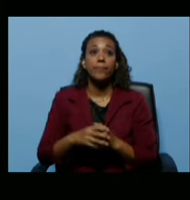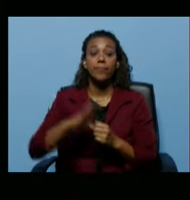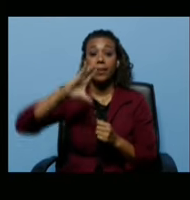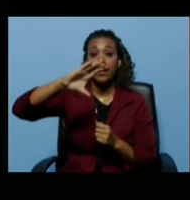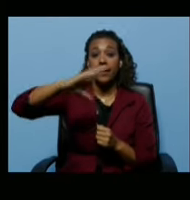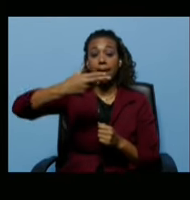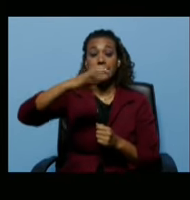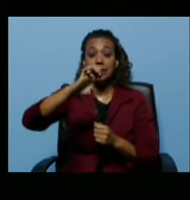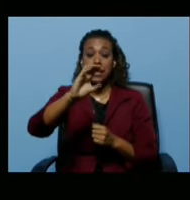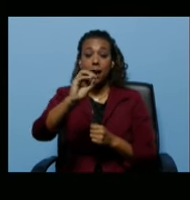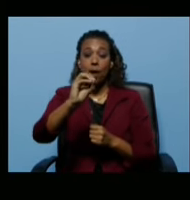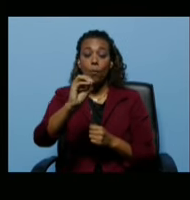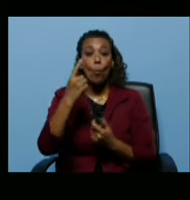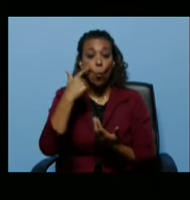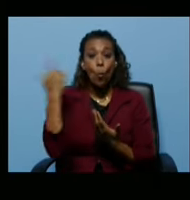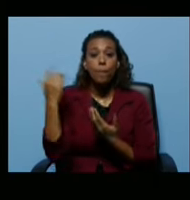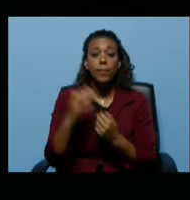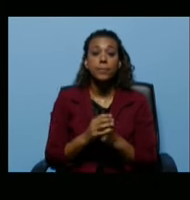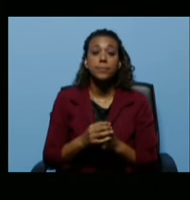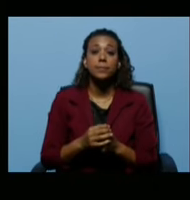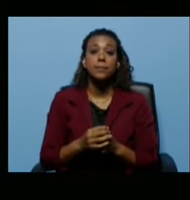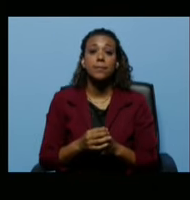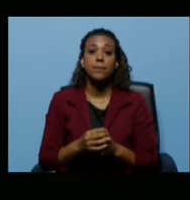checo. Encontramos